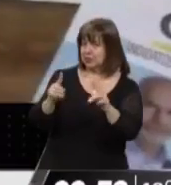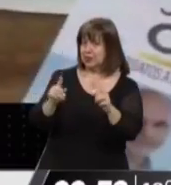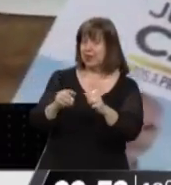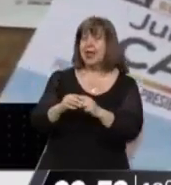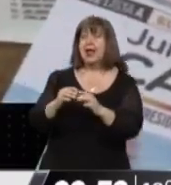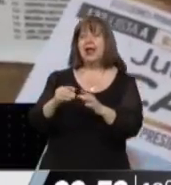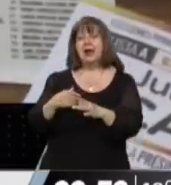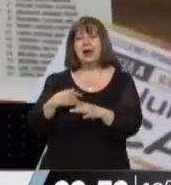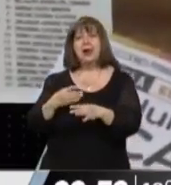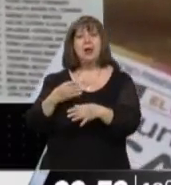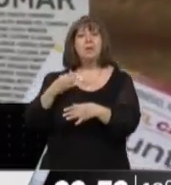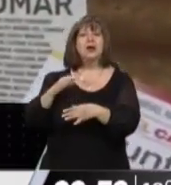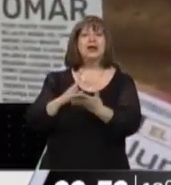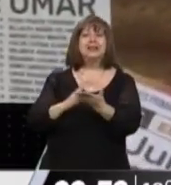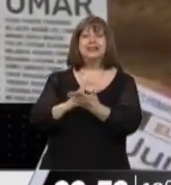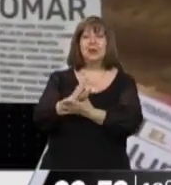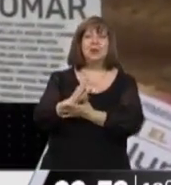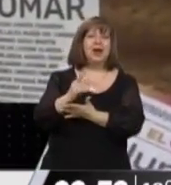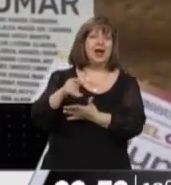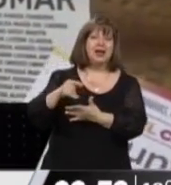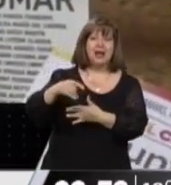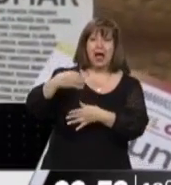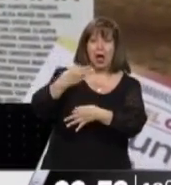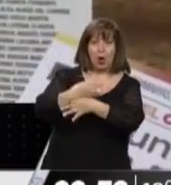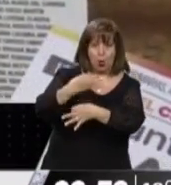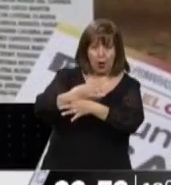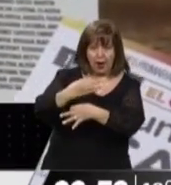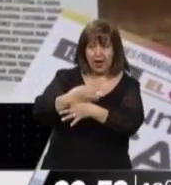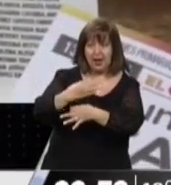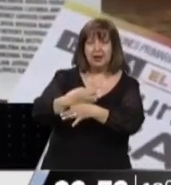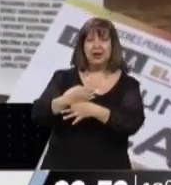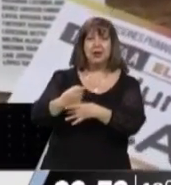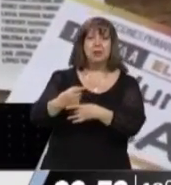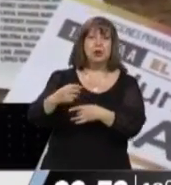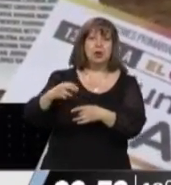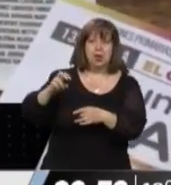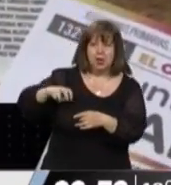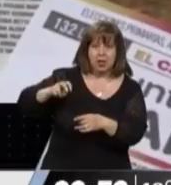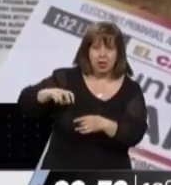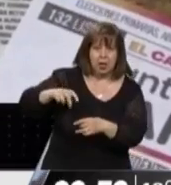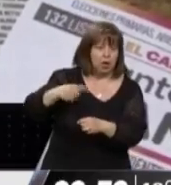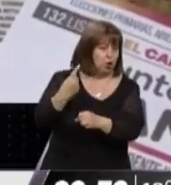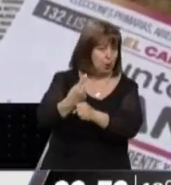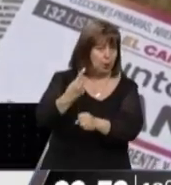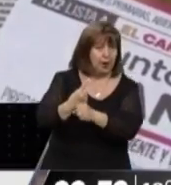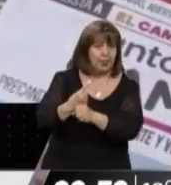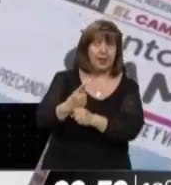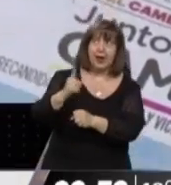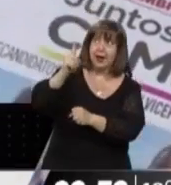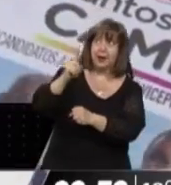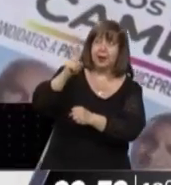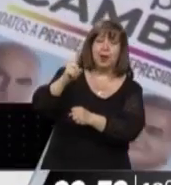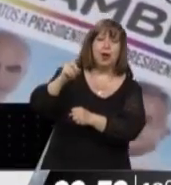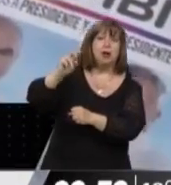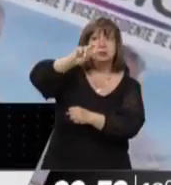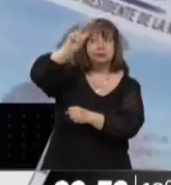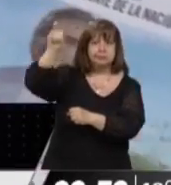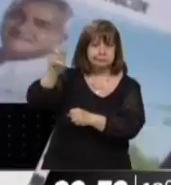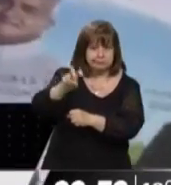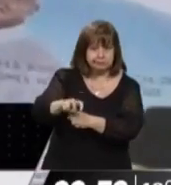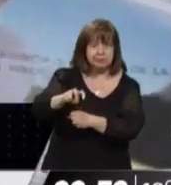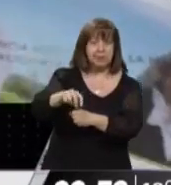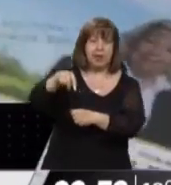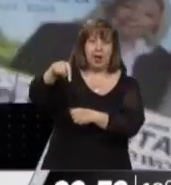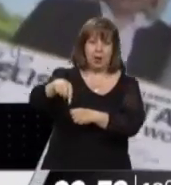es que siempre está en la planta baja y cuando no está en la plataforma le baja la urna exactamente acá nosotros estos cuartos oscuros